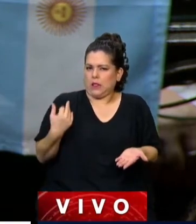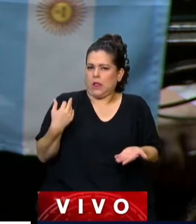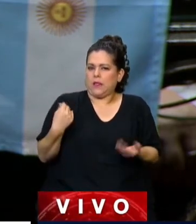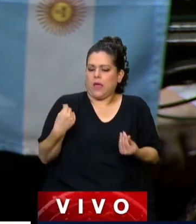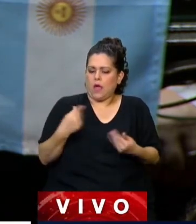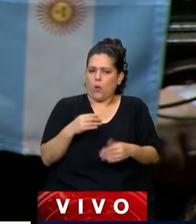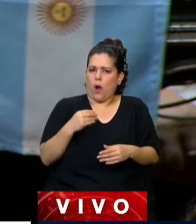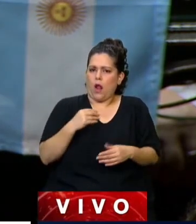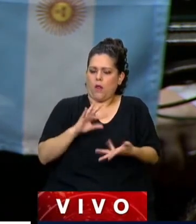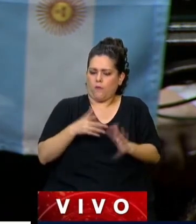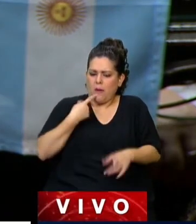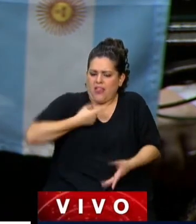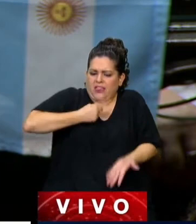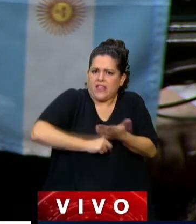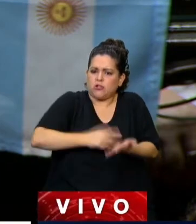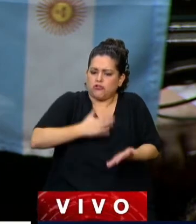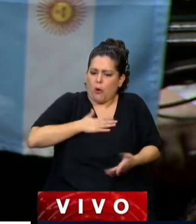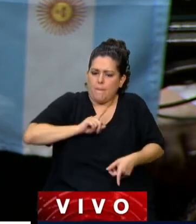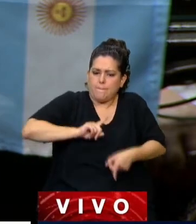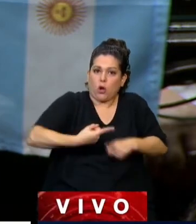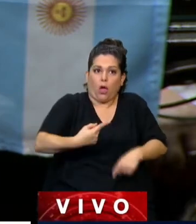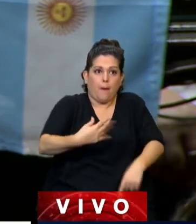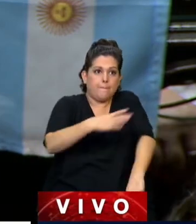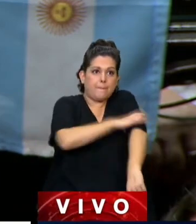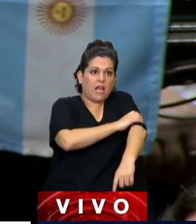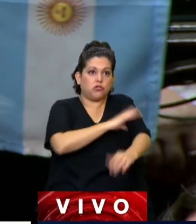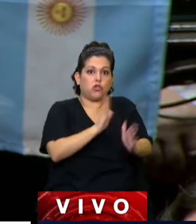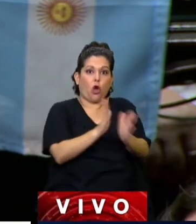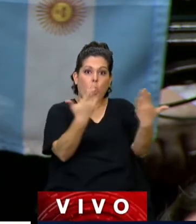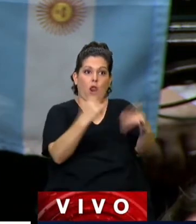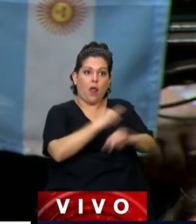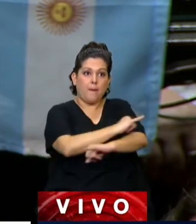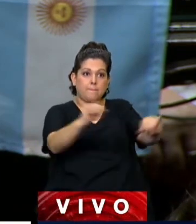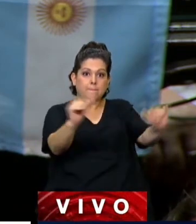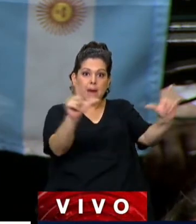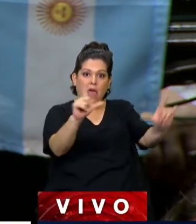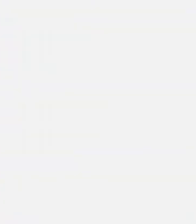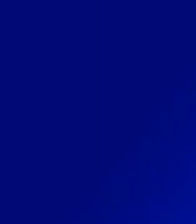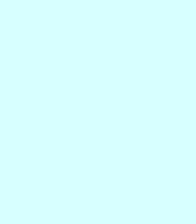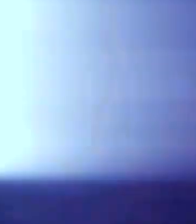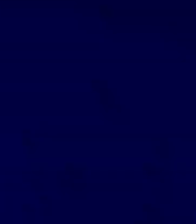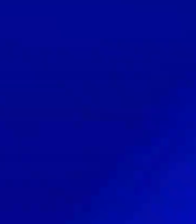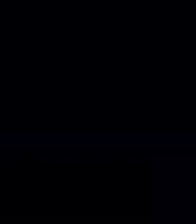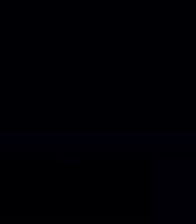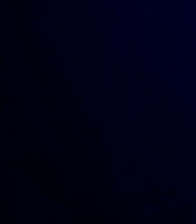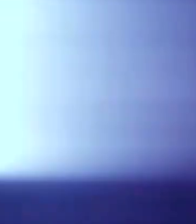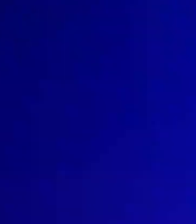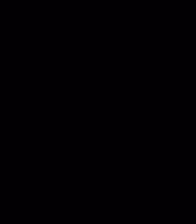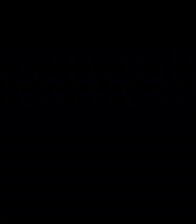imponer la voluntad política por sobre las presiones de los sectores corporativos en la Argentina.